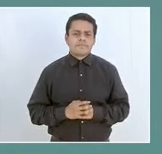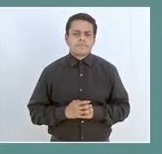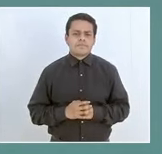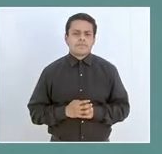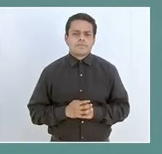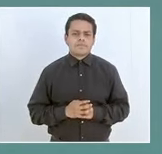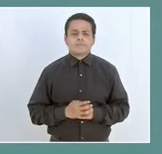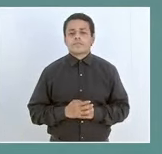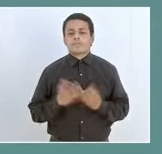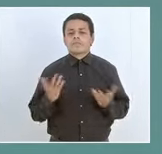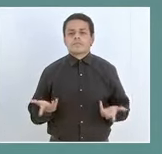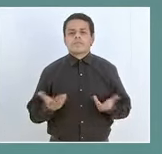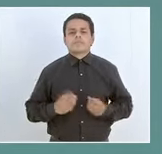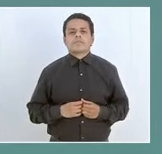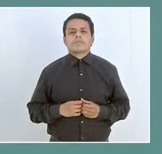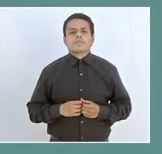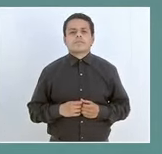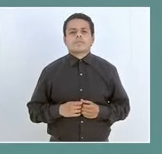Por eso